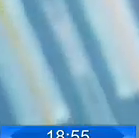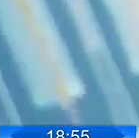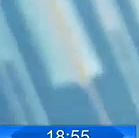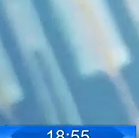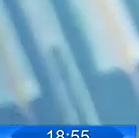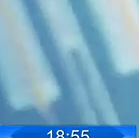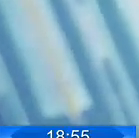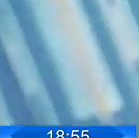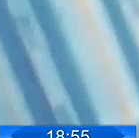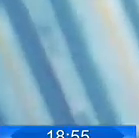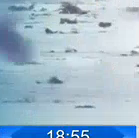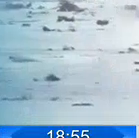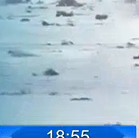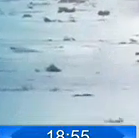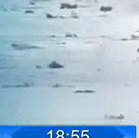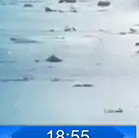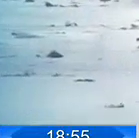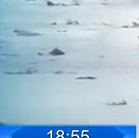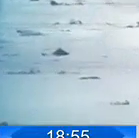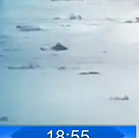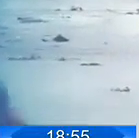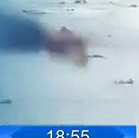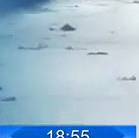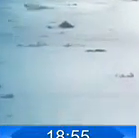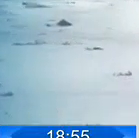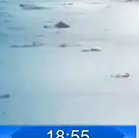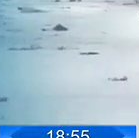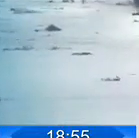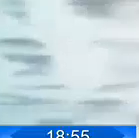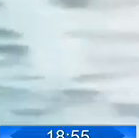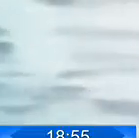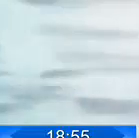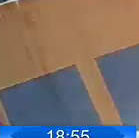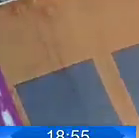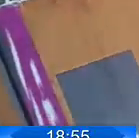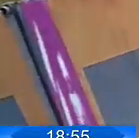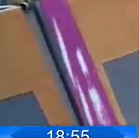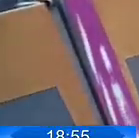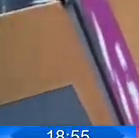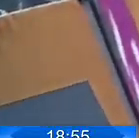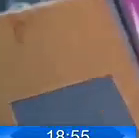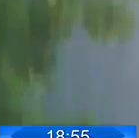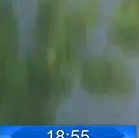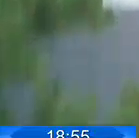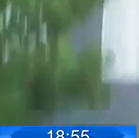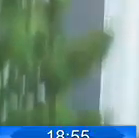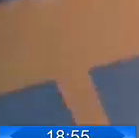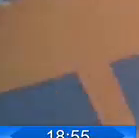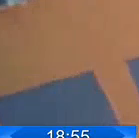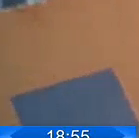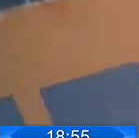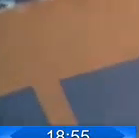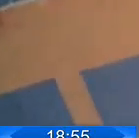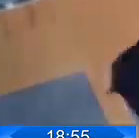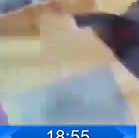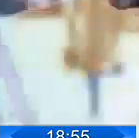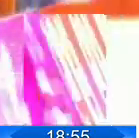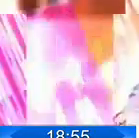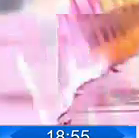solo corazón, eres mi alma ecuatoriana, soy tu sangre, tu color, somos